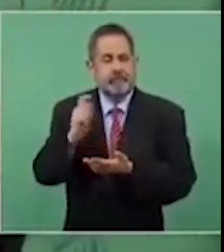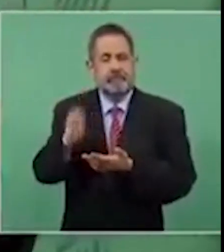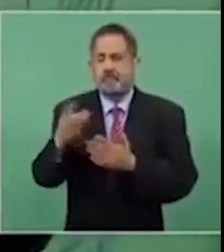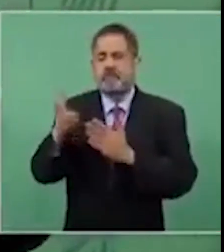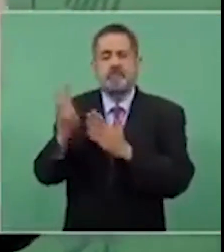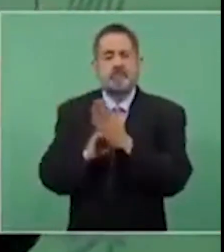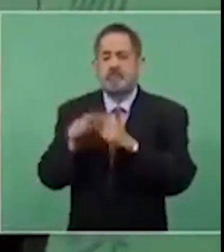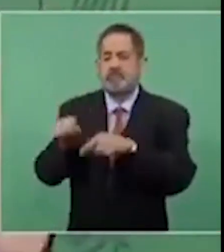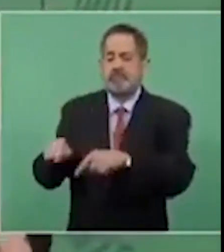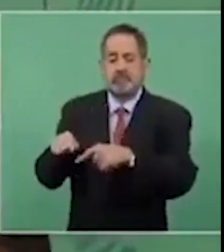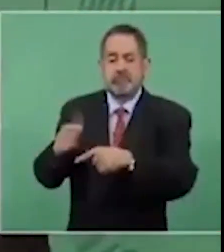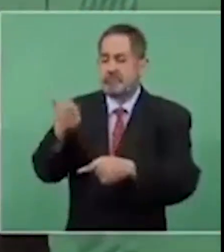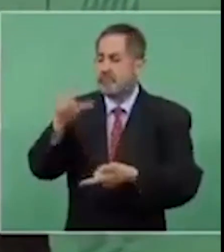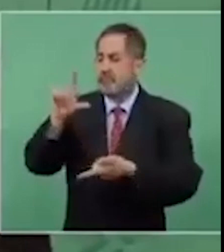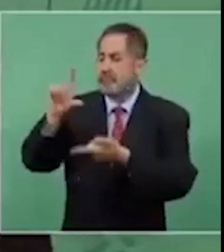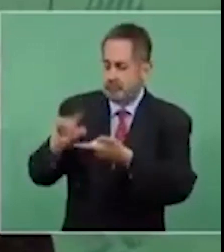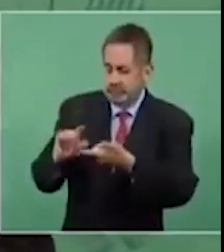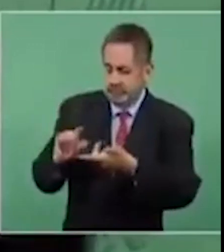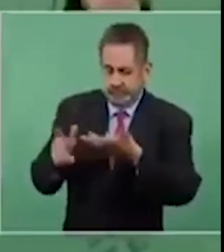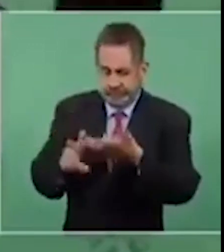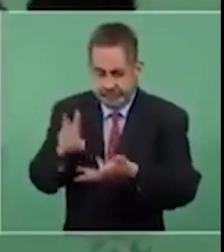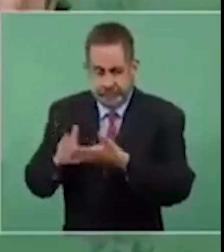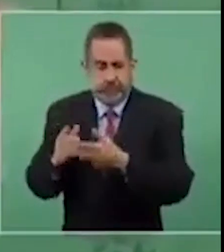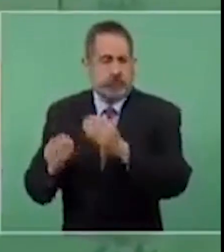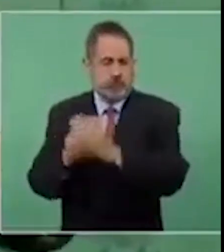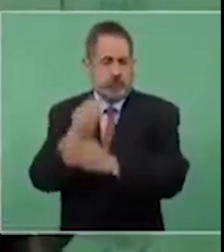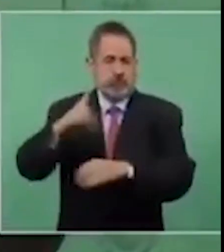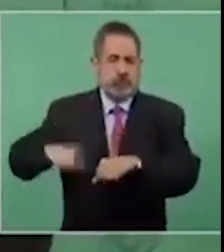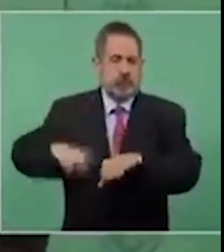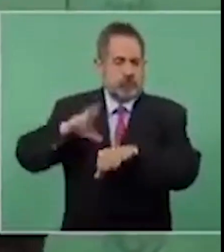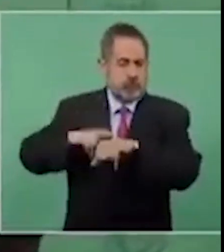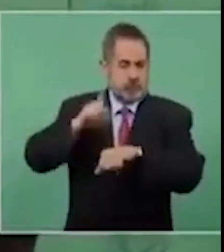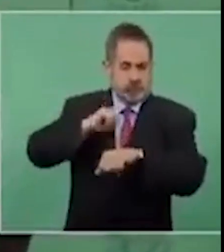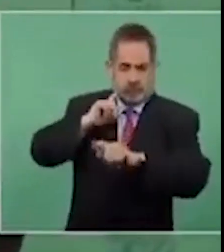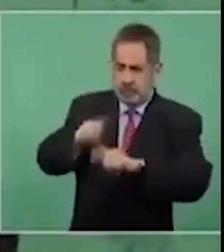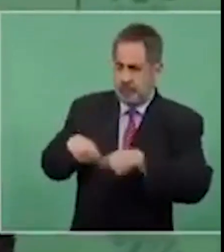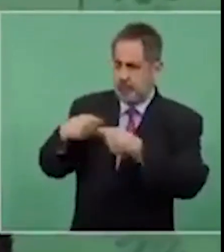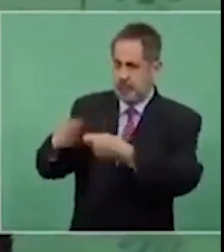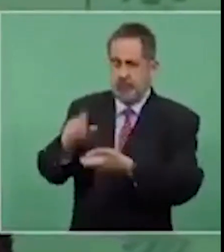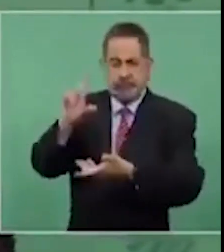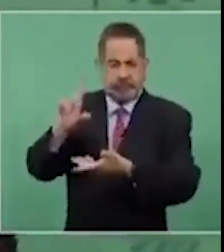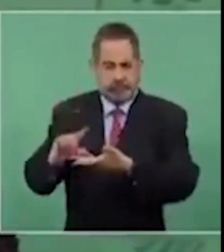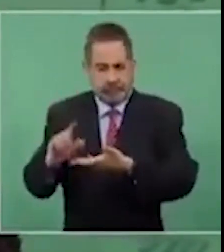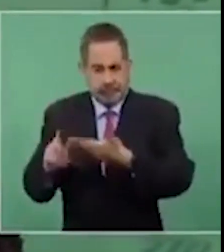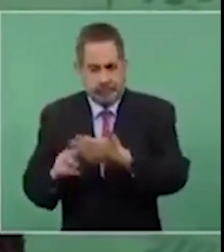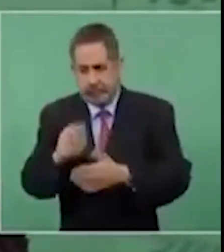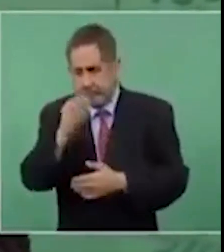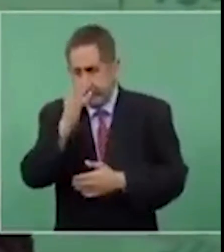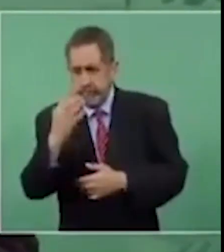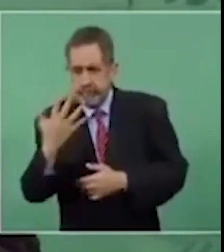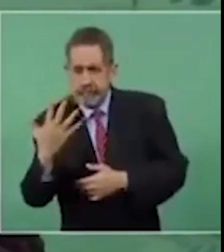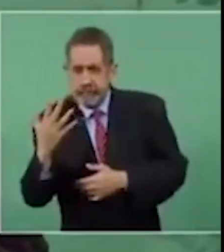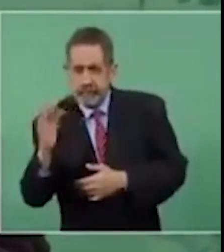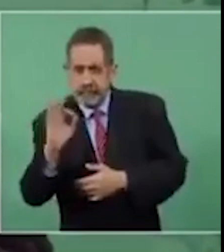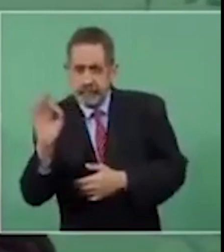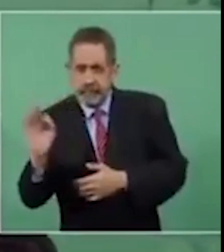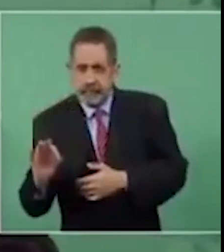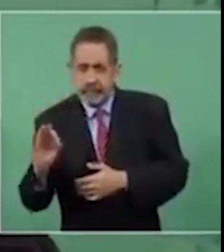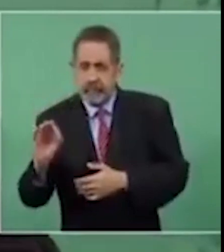solo le dejó a la nueva gobernadora el 5%